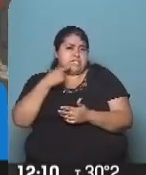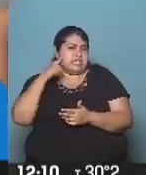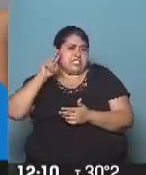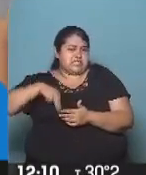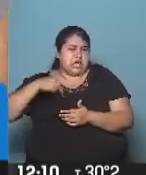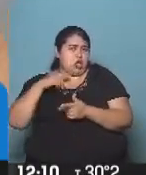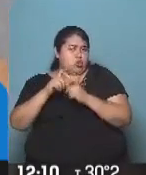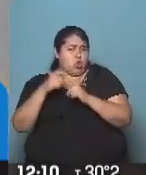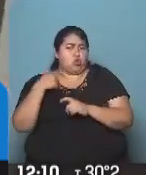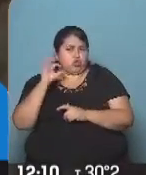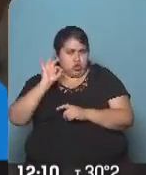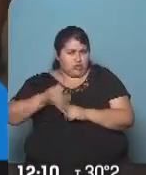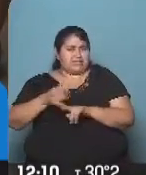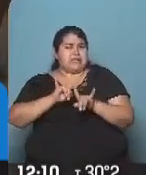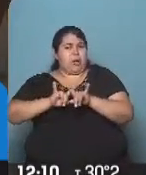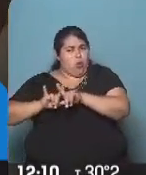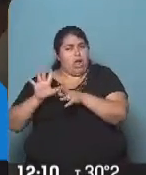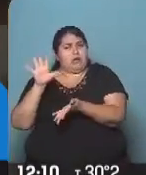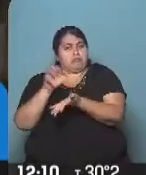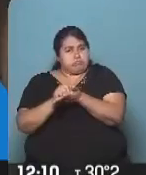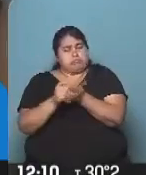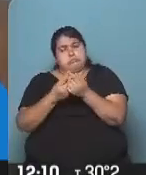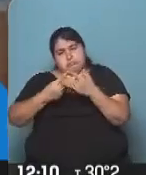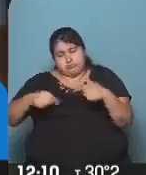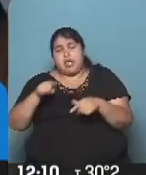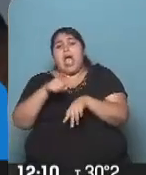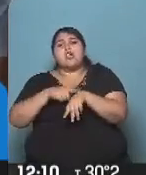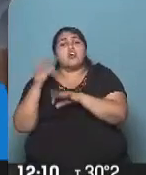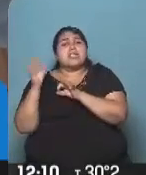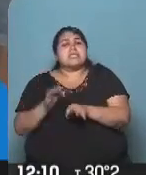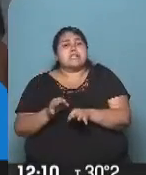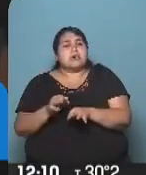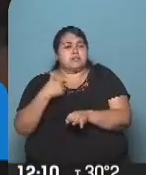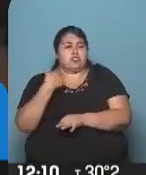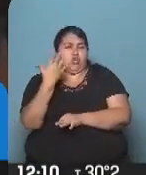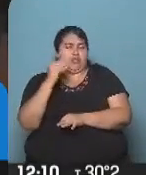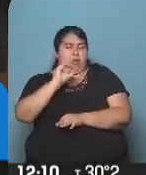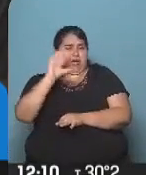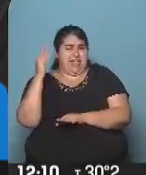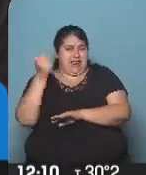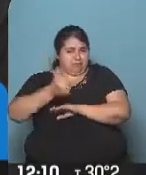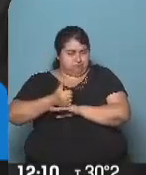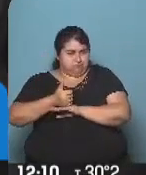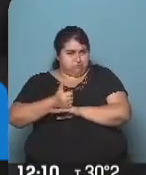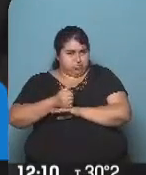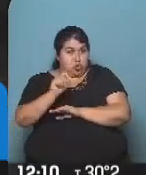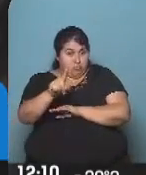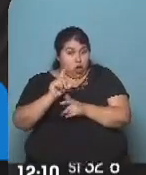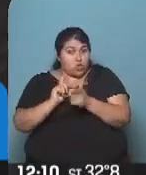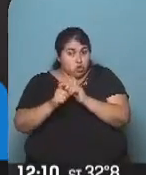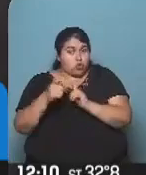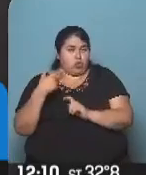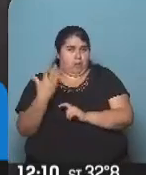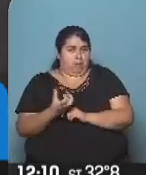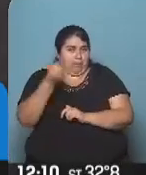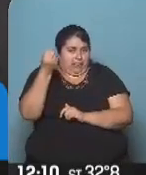que sabía que tenía que sacar un turno vía internet. ¿A qué hora llegaste? Llegué a las 5 de la mañana. ¿Seguiste un turno? Conseguí,